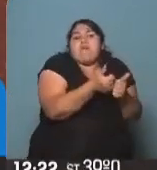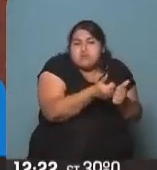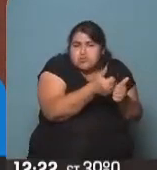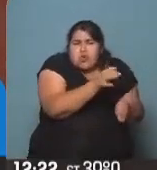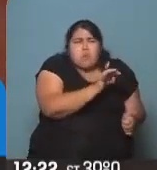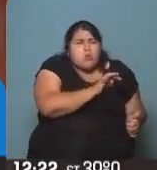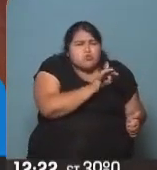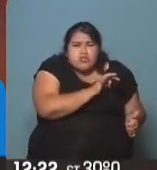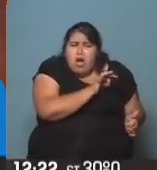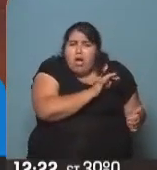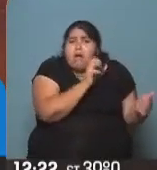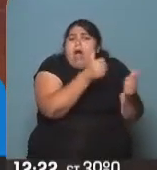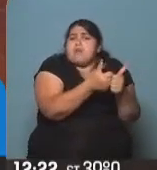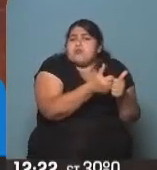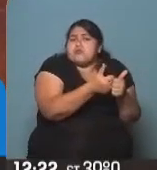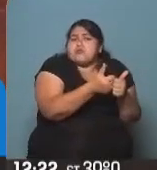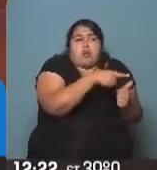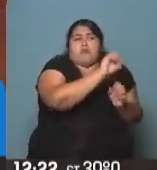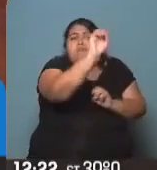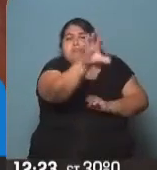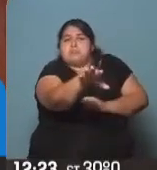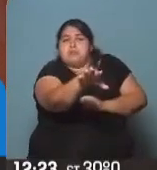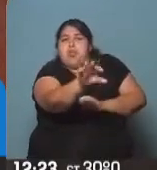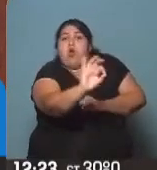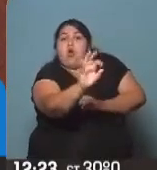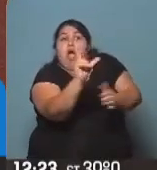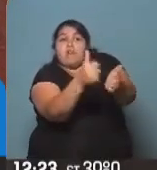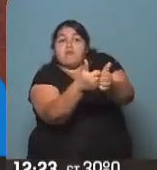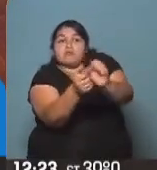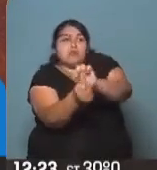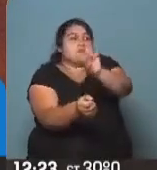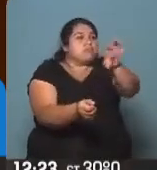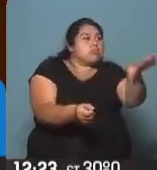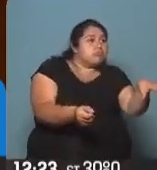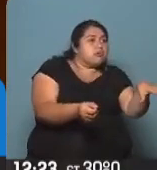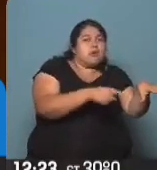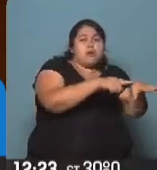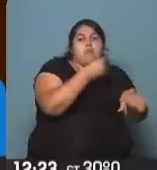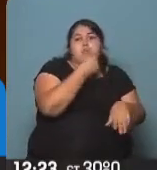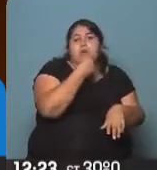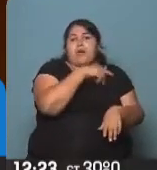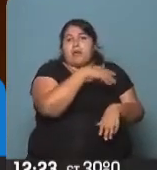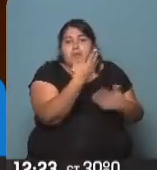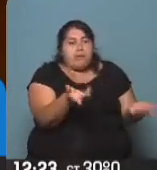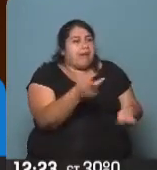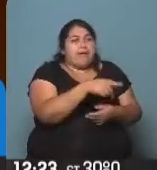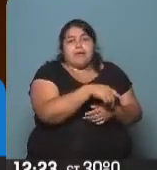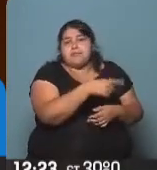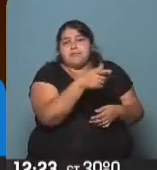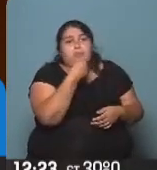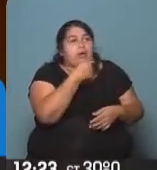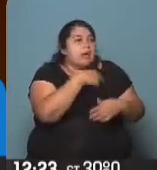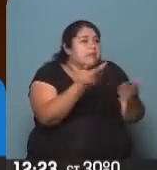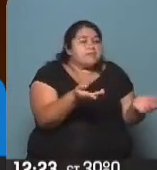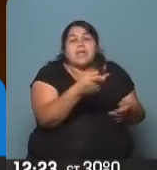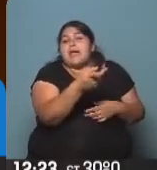años y años. El abuso que hacía, te mando en otro lado. Grassi cometió un abuso en Río Gallegos, lo mandaron a la ciudad de Buenos Aires, a Morón.